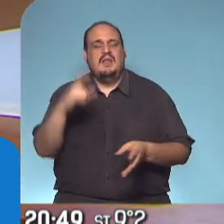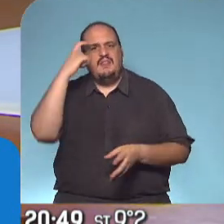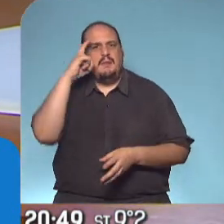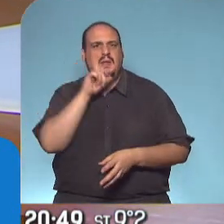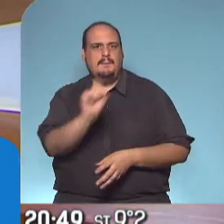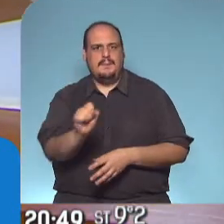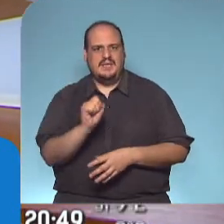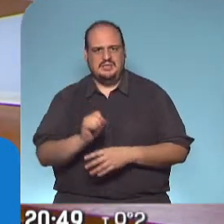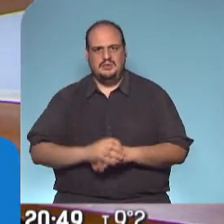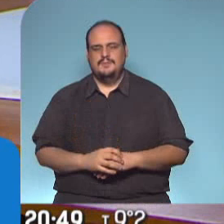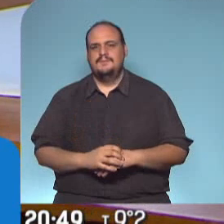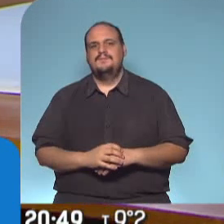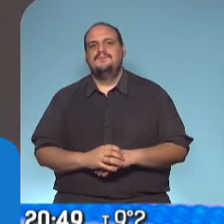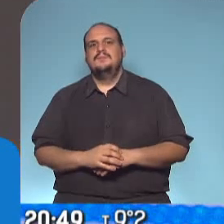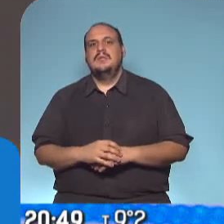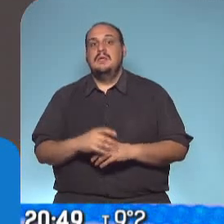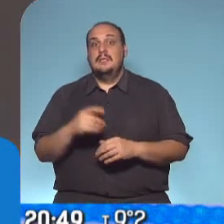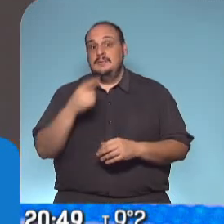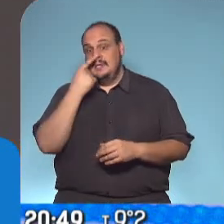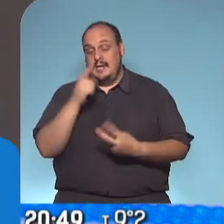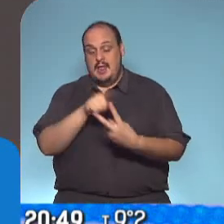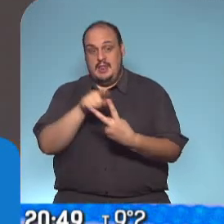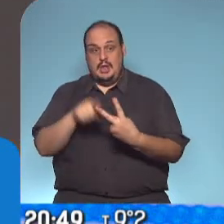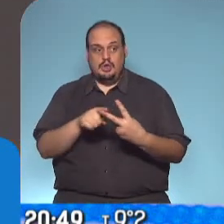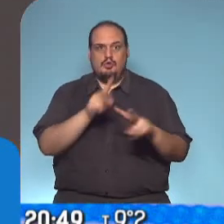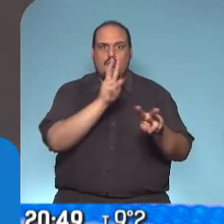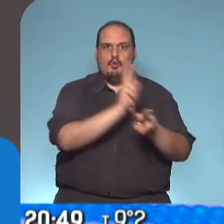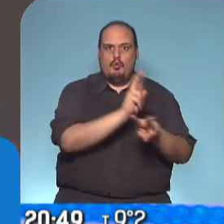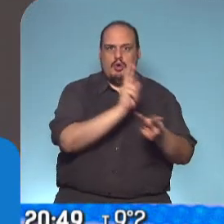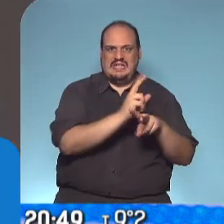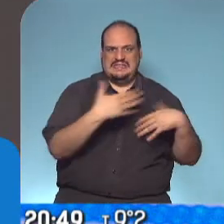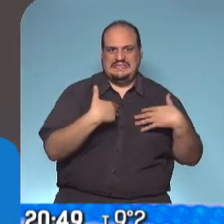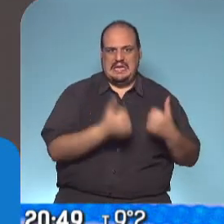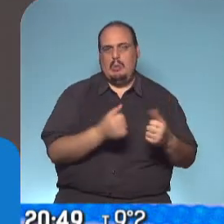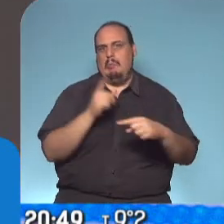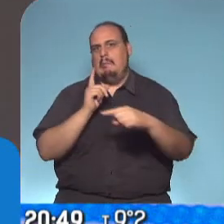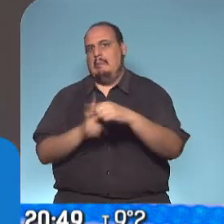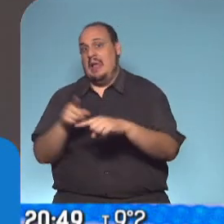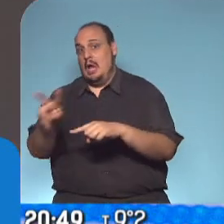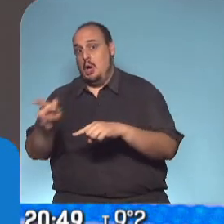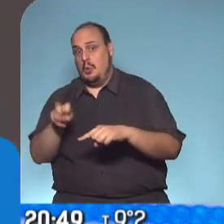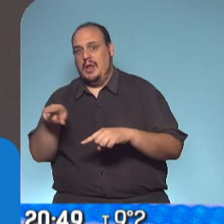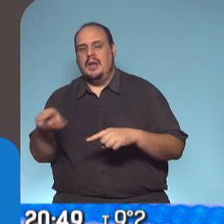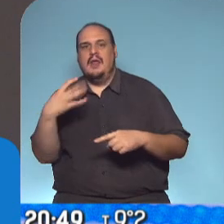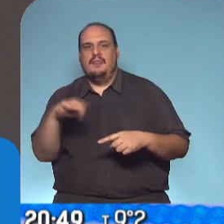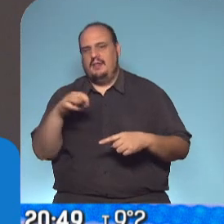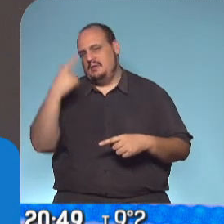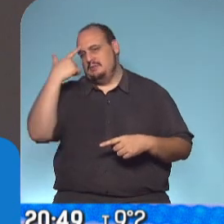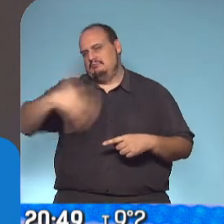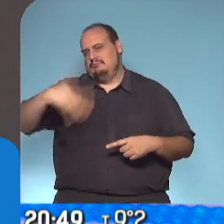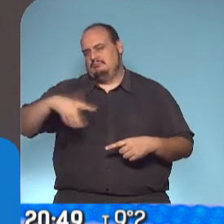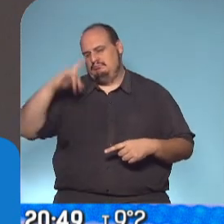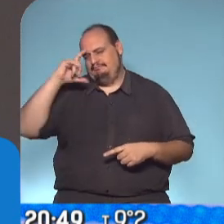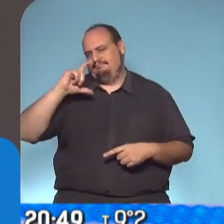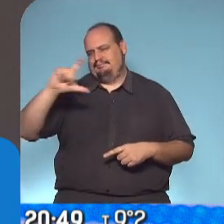pesos. Conjugar los dos intereses, los dos cuidados, los dos niveles de protección es ser muy inteligente, y como